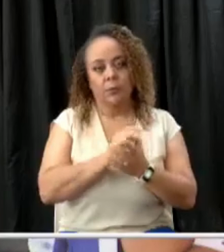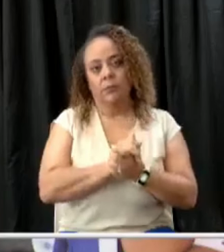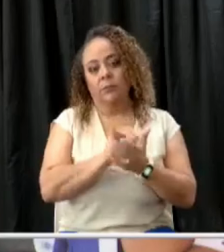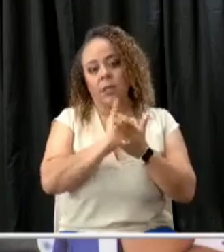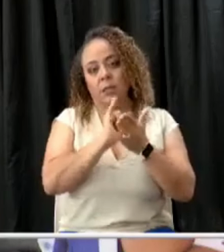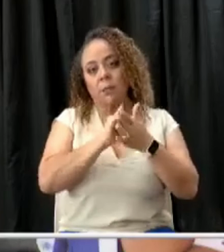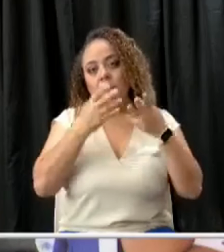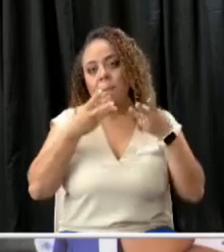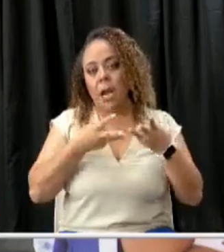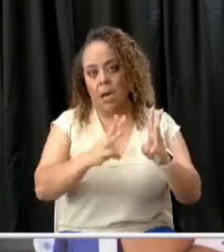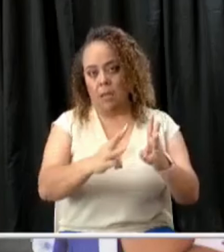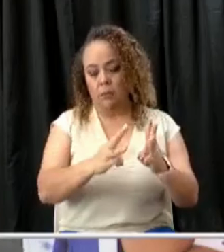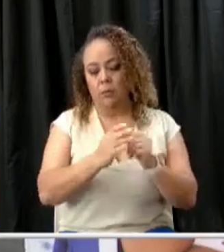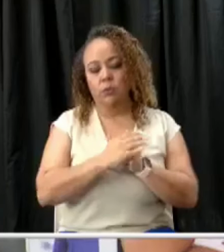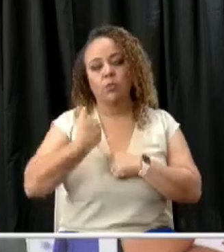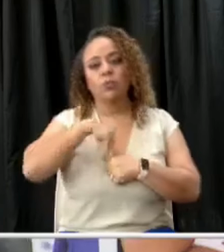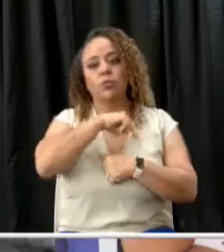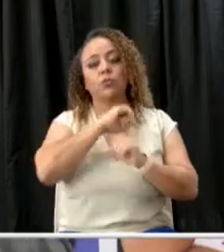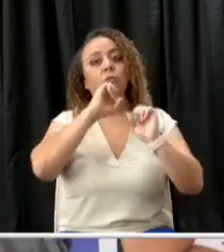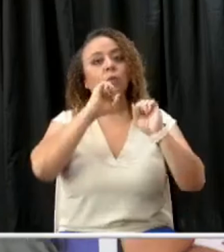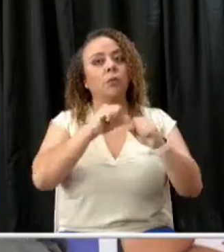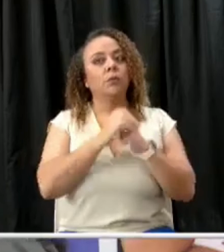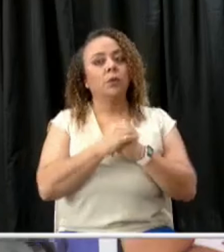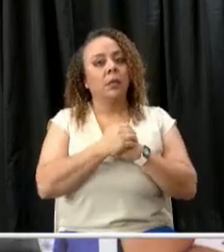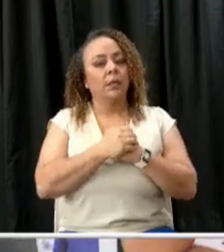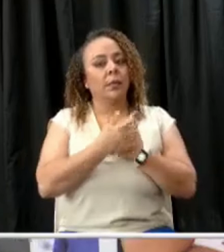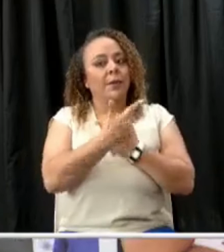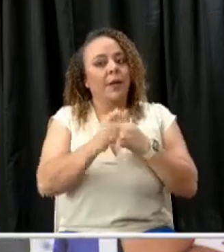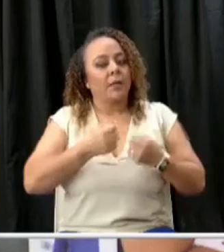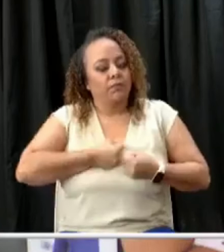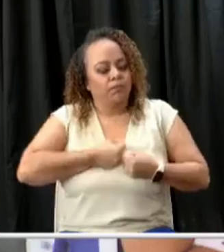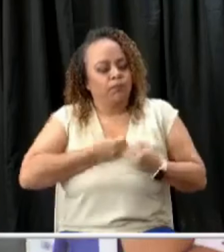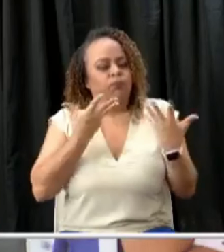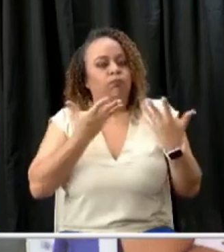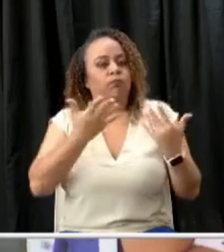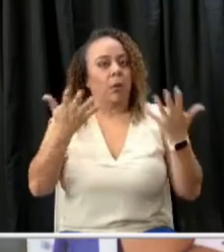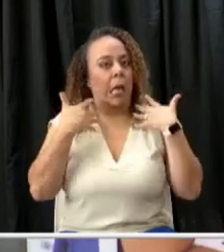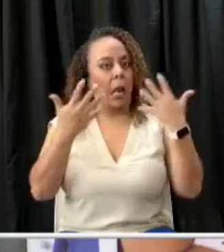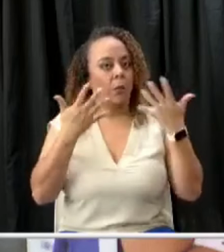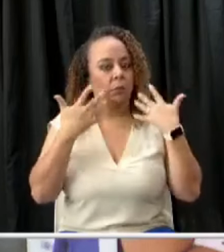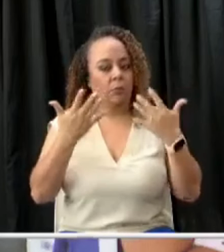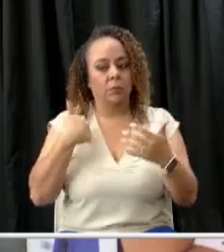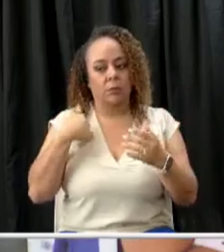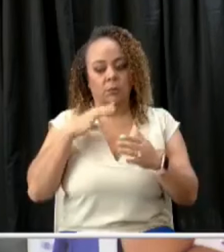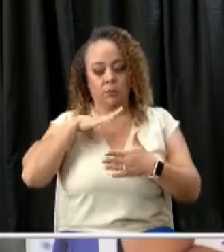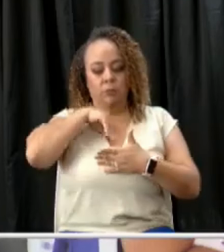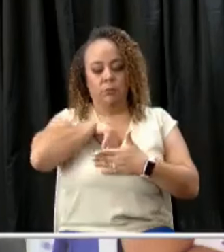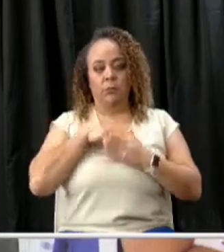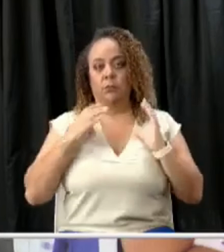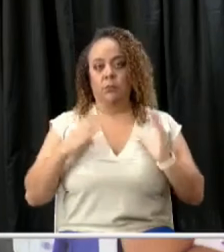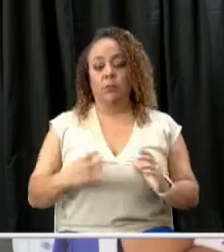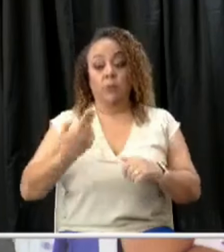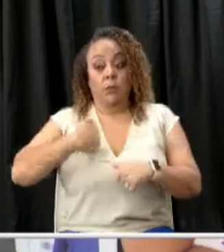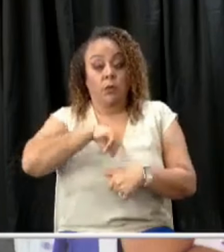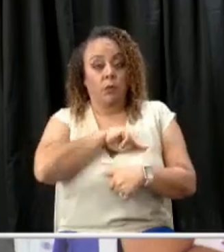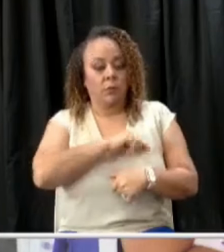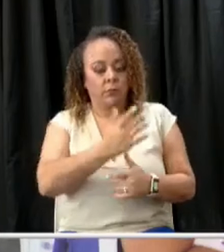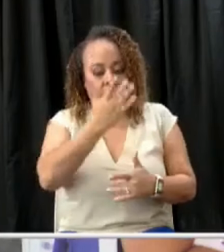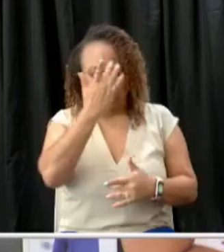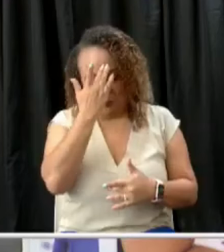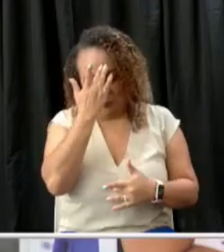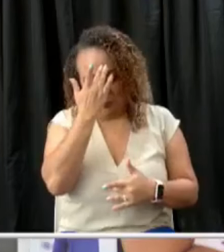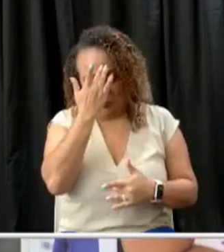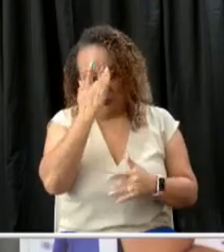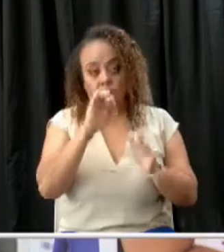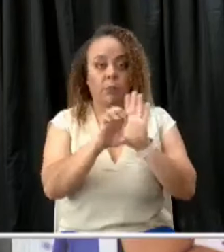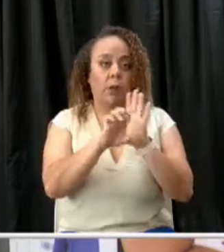mecanismos con los cuales nosotros podemos liberar ese exceso de calor que acumulamos por dentro. Si nosotros estamos enfermos, por ejemplo,